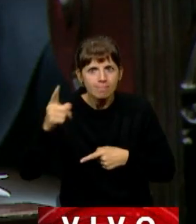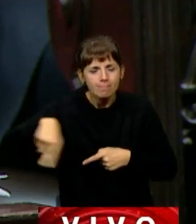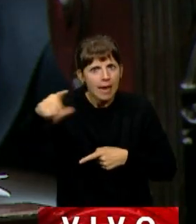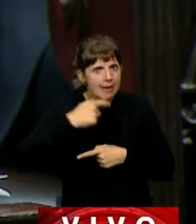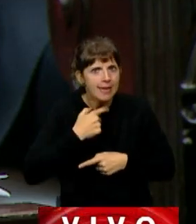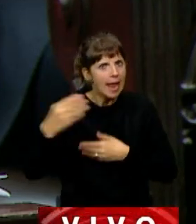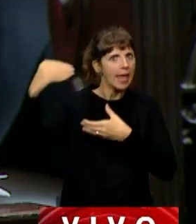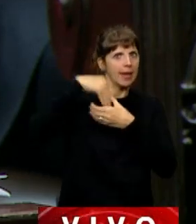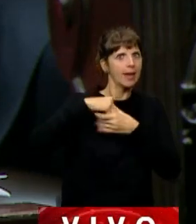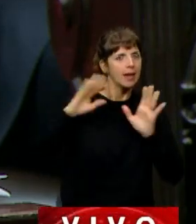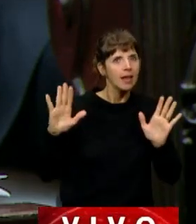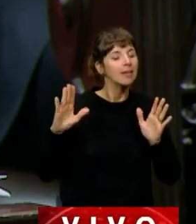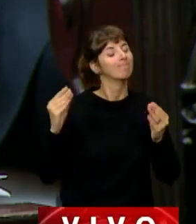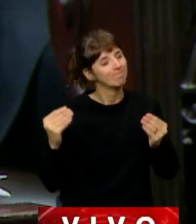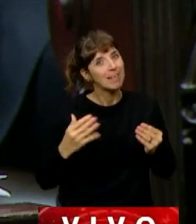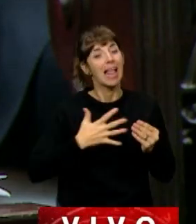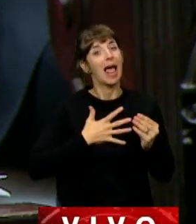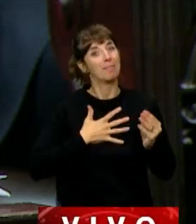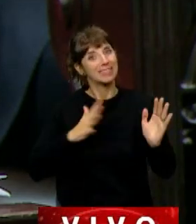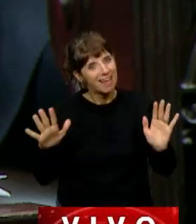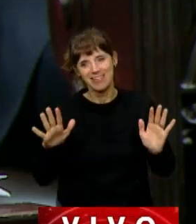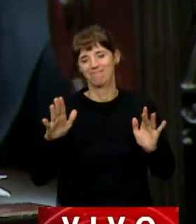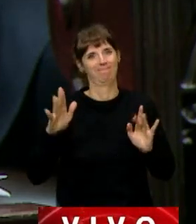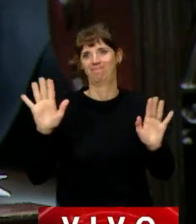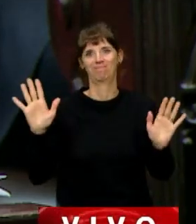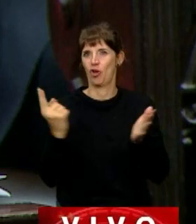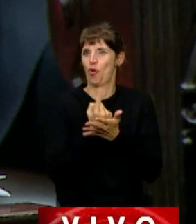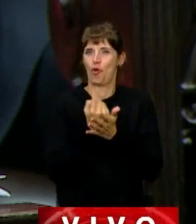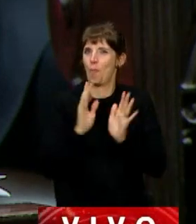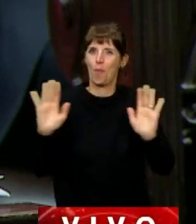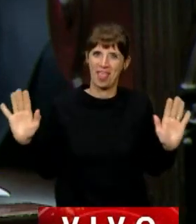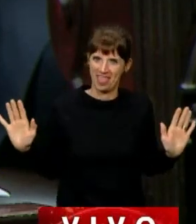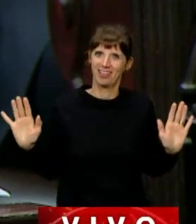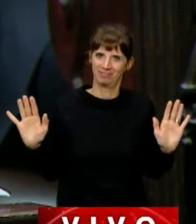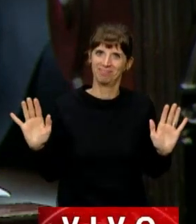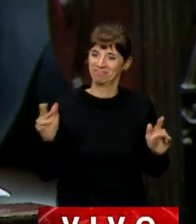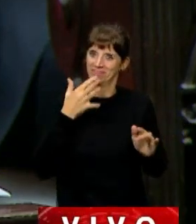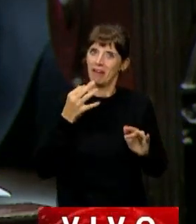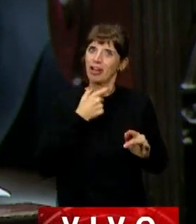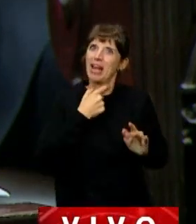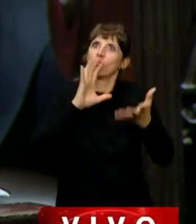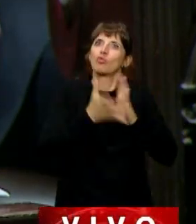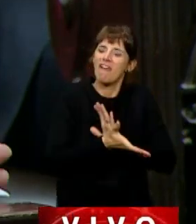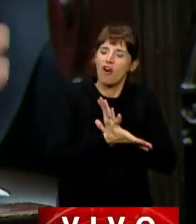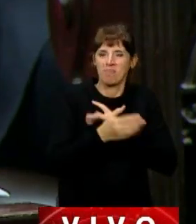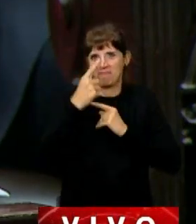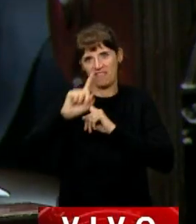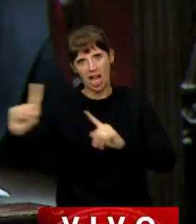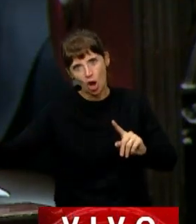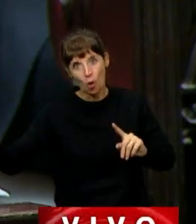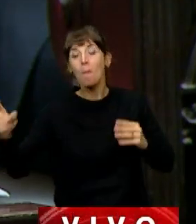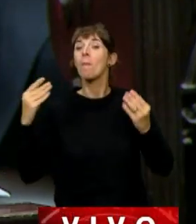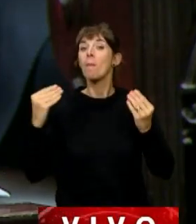acompañar. Lamentablemente las cosas no sucedieron como hubiéramos querido que suceda. Pero también para